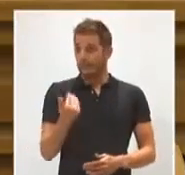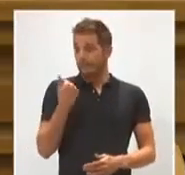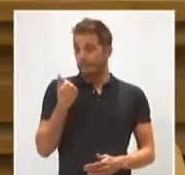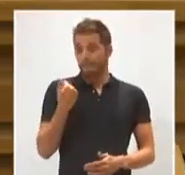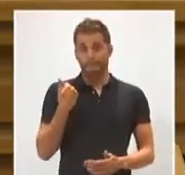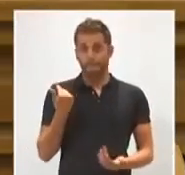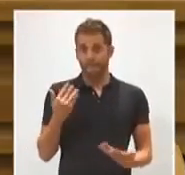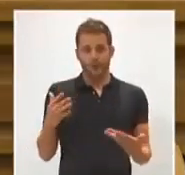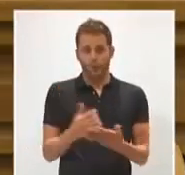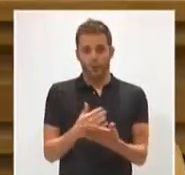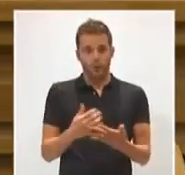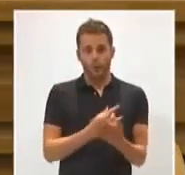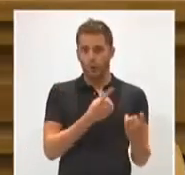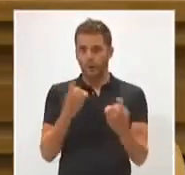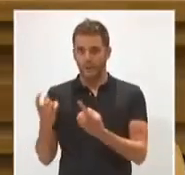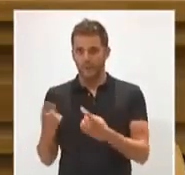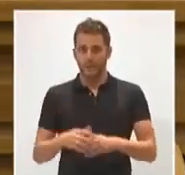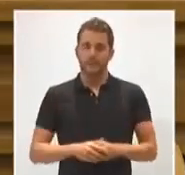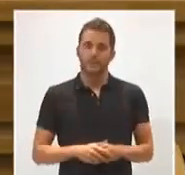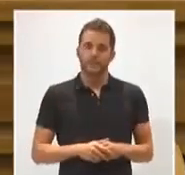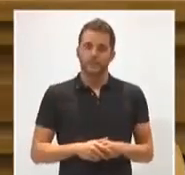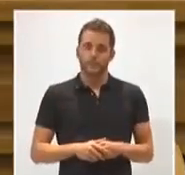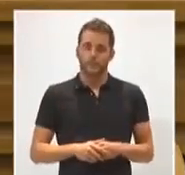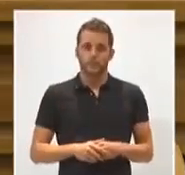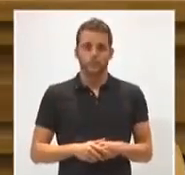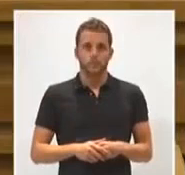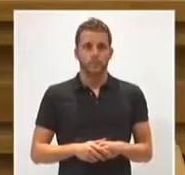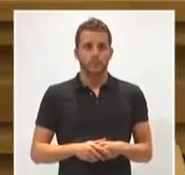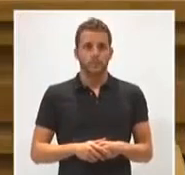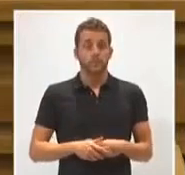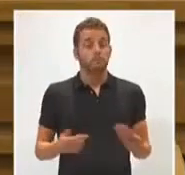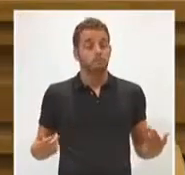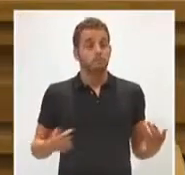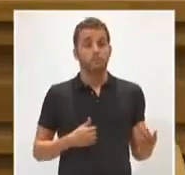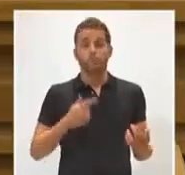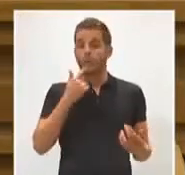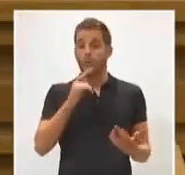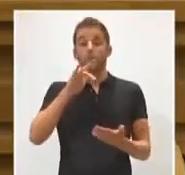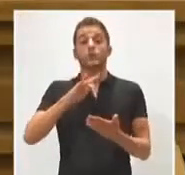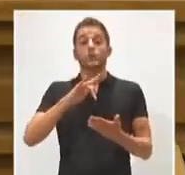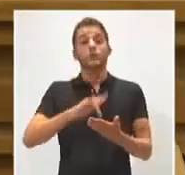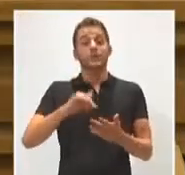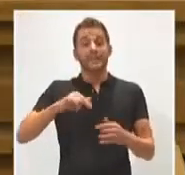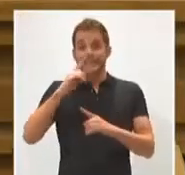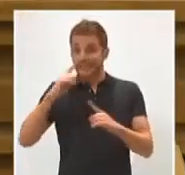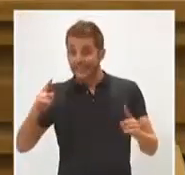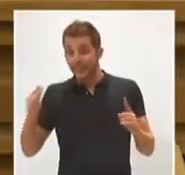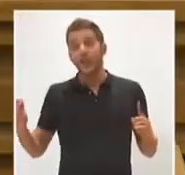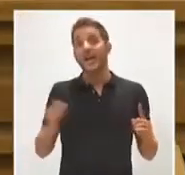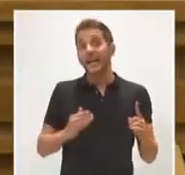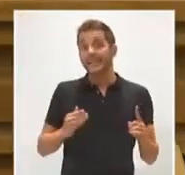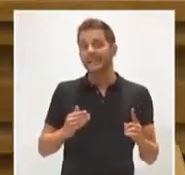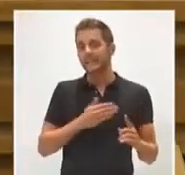casi para todo y como digo lo queremos hacer antes de que acabe este mismo